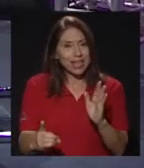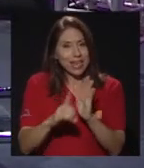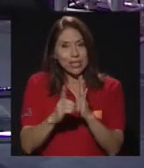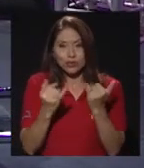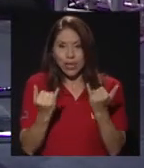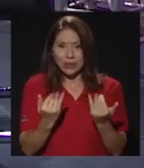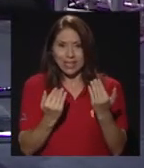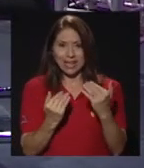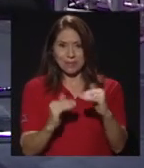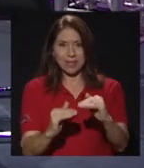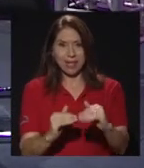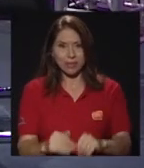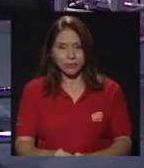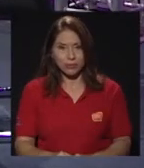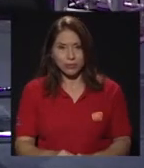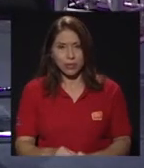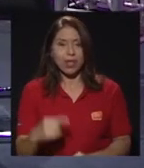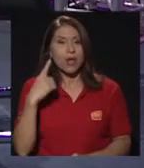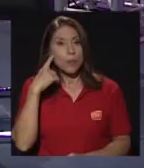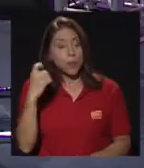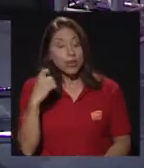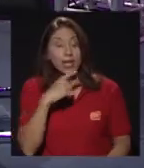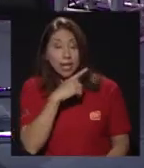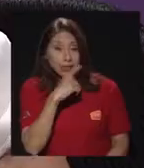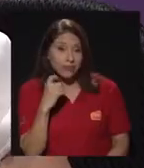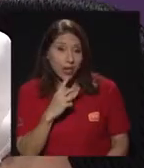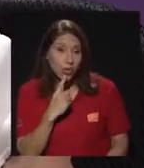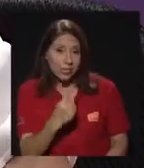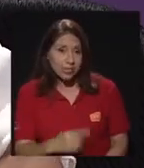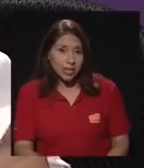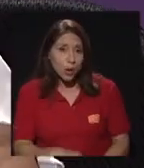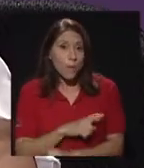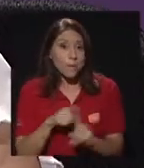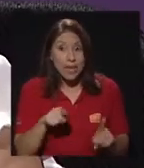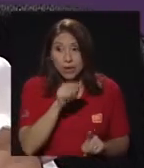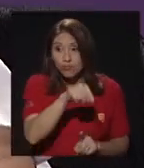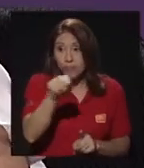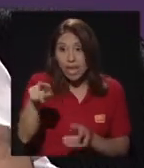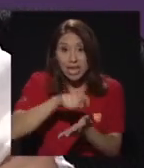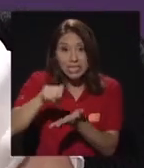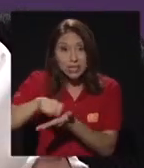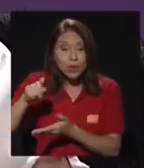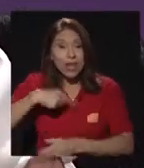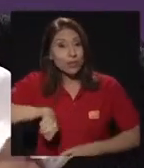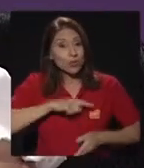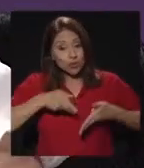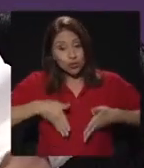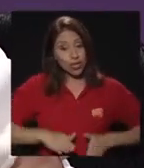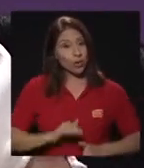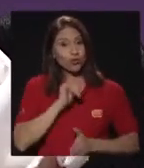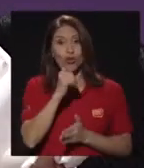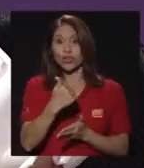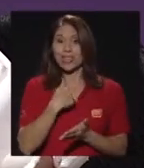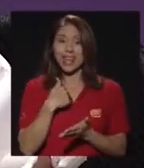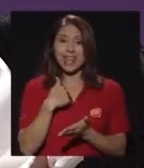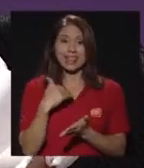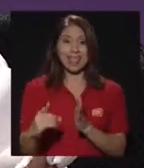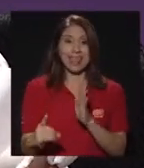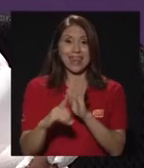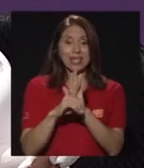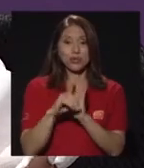¿verdad? Porque si bien es feo decirlo, pero en las escuelas nuestros hijos no tienen derecho a una beca por no tener un